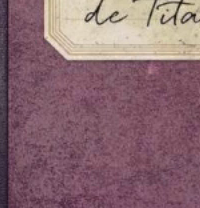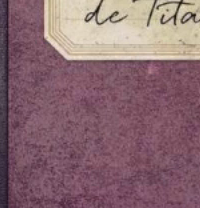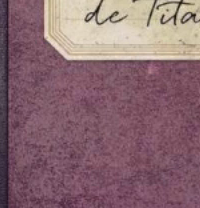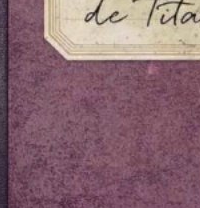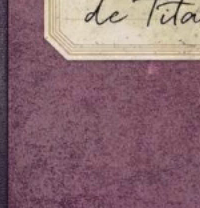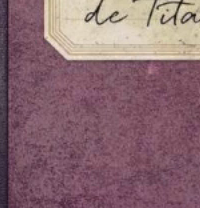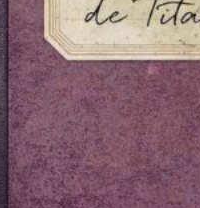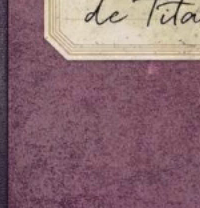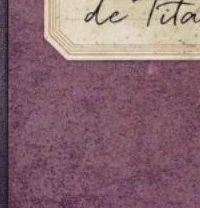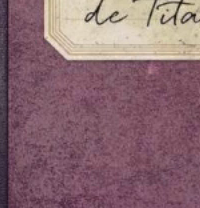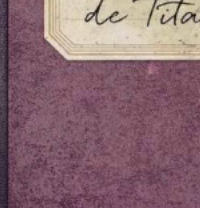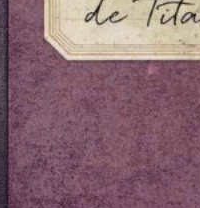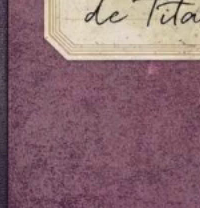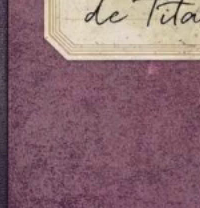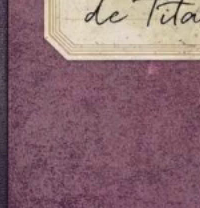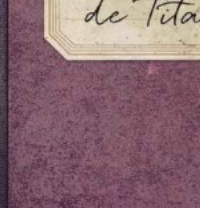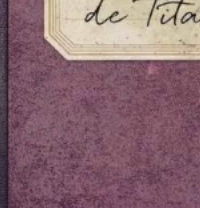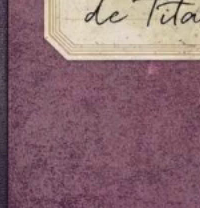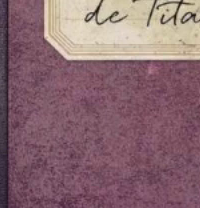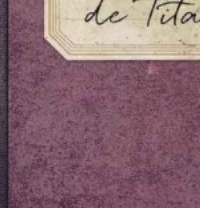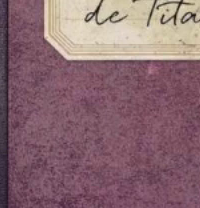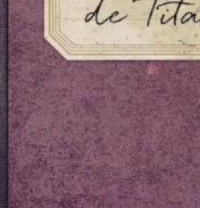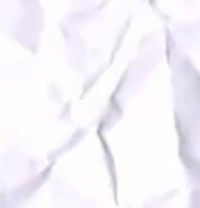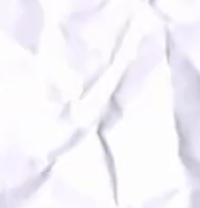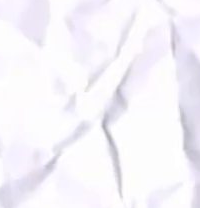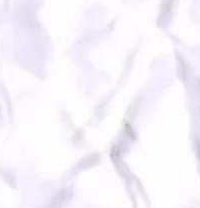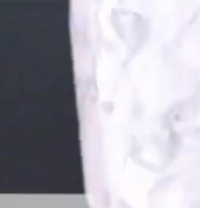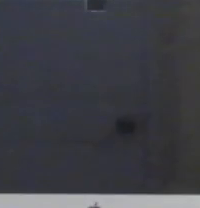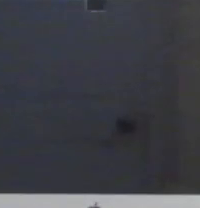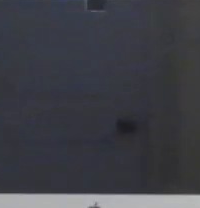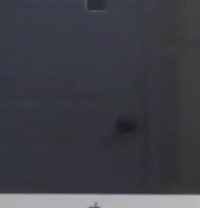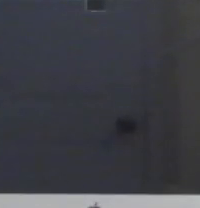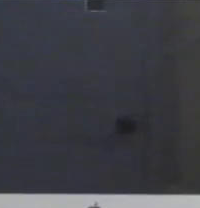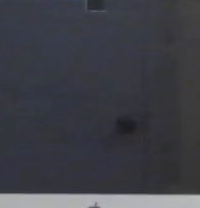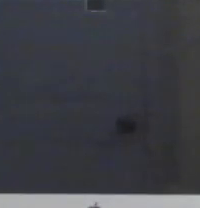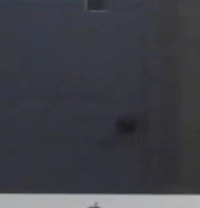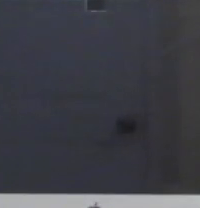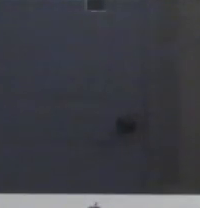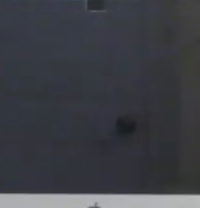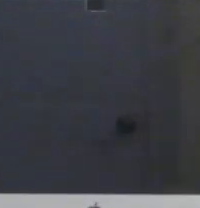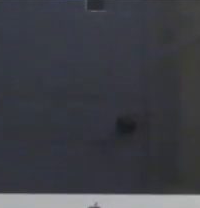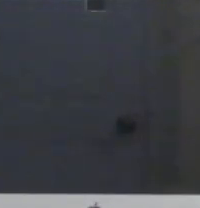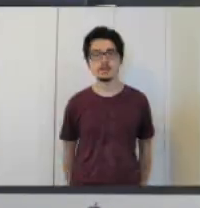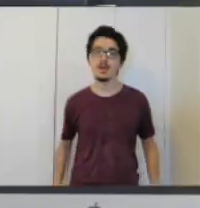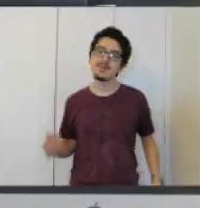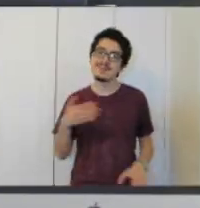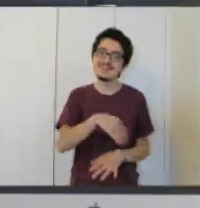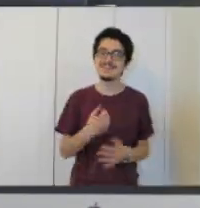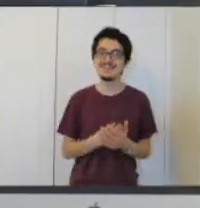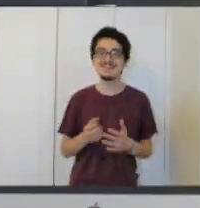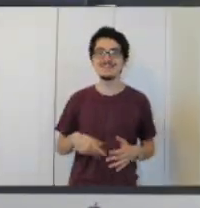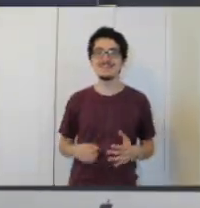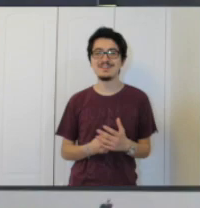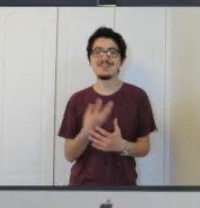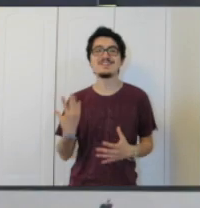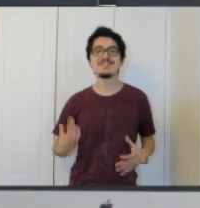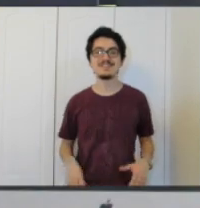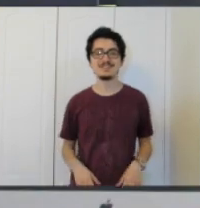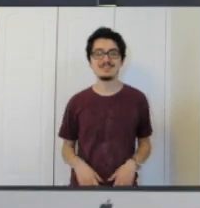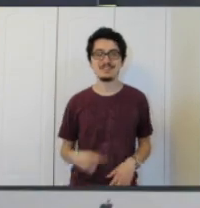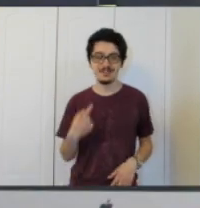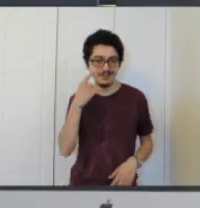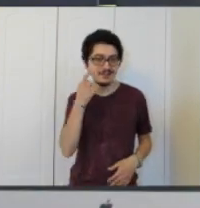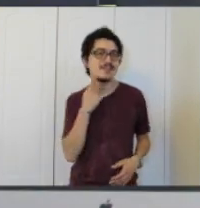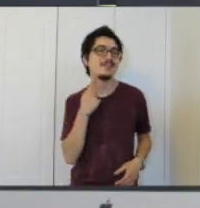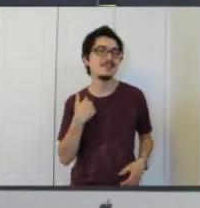tiene 300 páginas aproximadamente. Bueno, pero ¿de qué se tratan estos libros? Bueno, partamos con El diario de un vampiro en